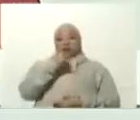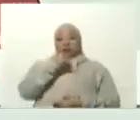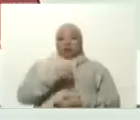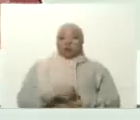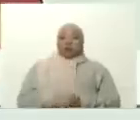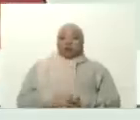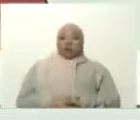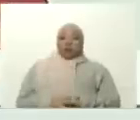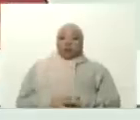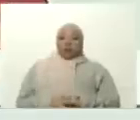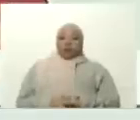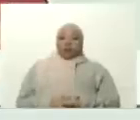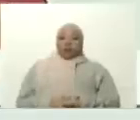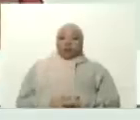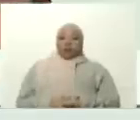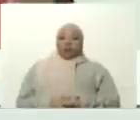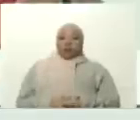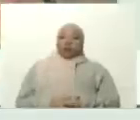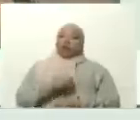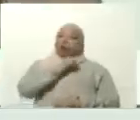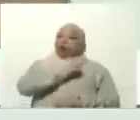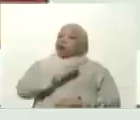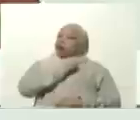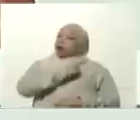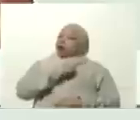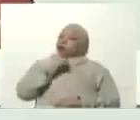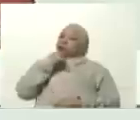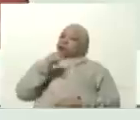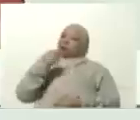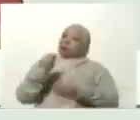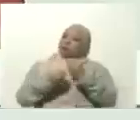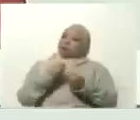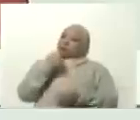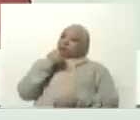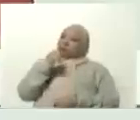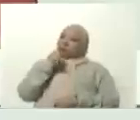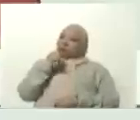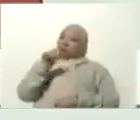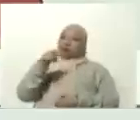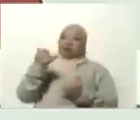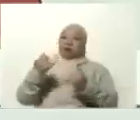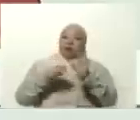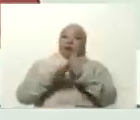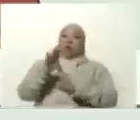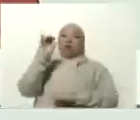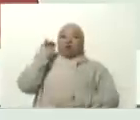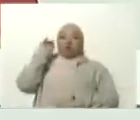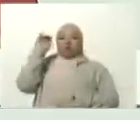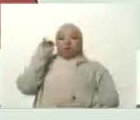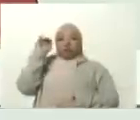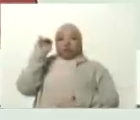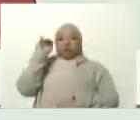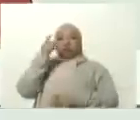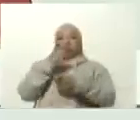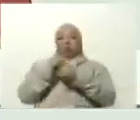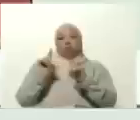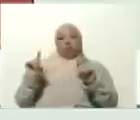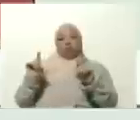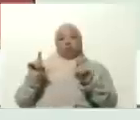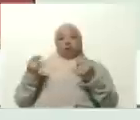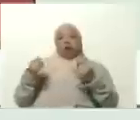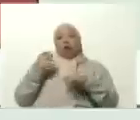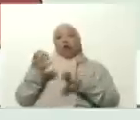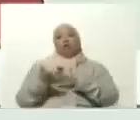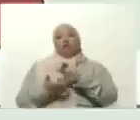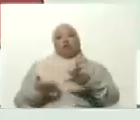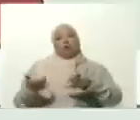pierde. Y si usted pierde, vaya y reúna, se recomponga su fuerza y siga adelante. Esa es la democracia. ¿Y cuál es el